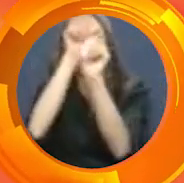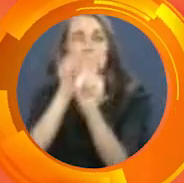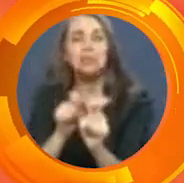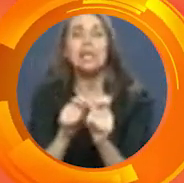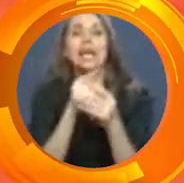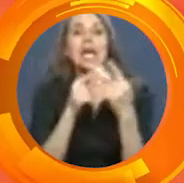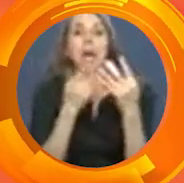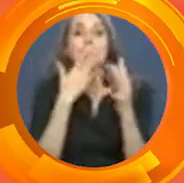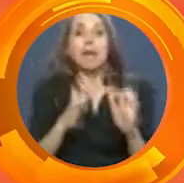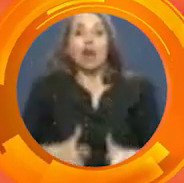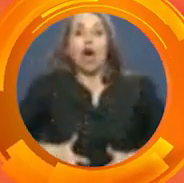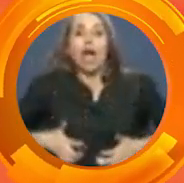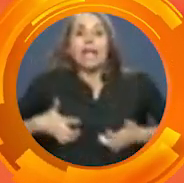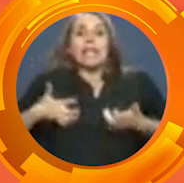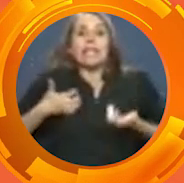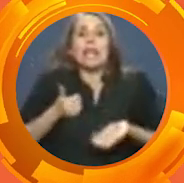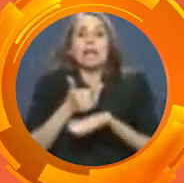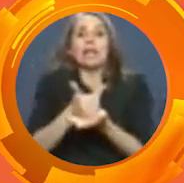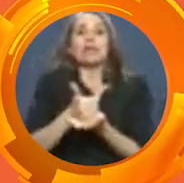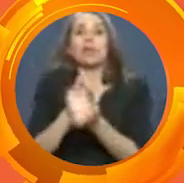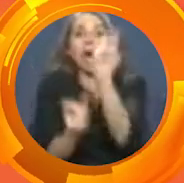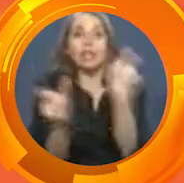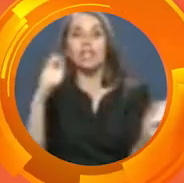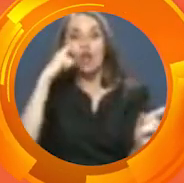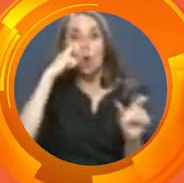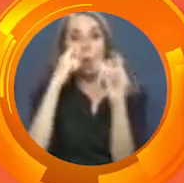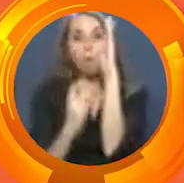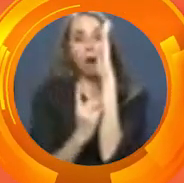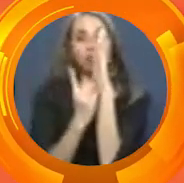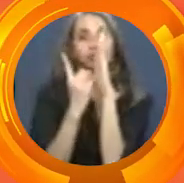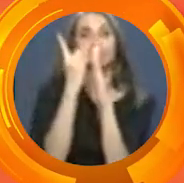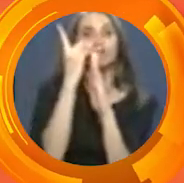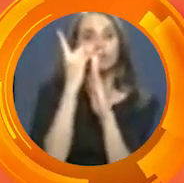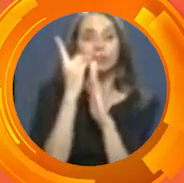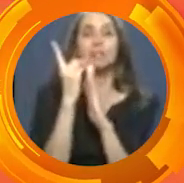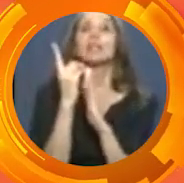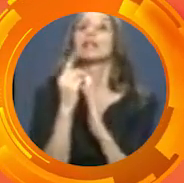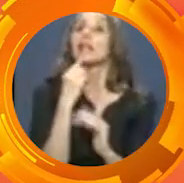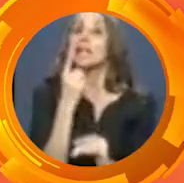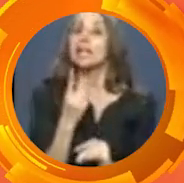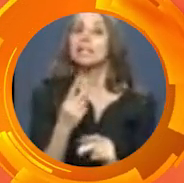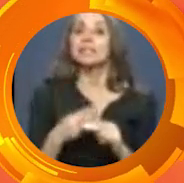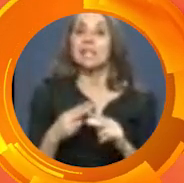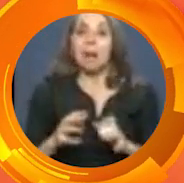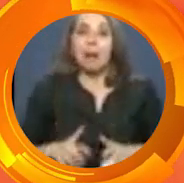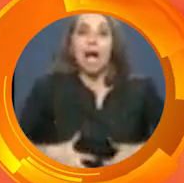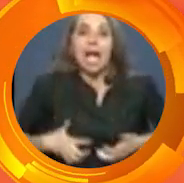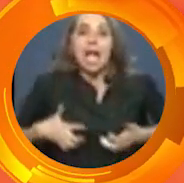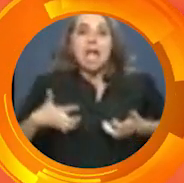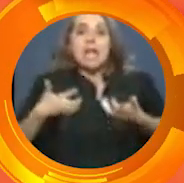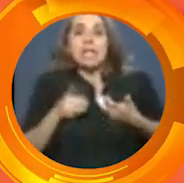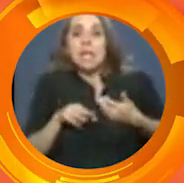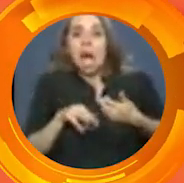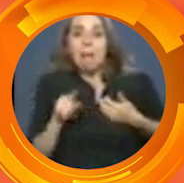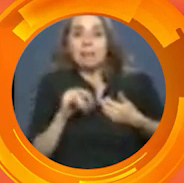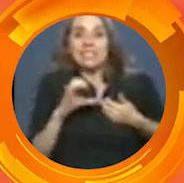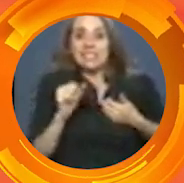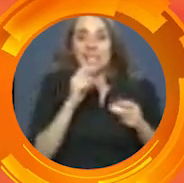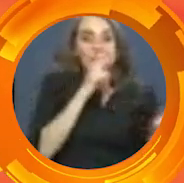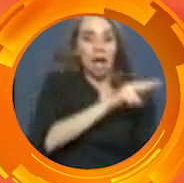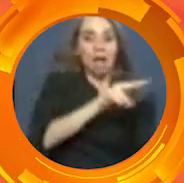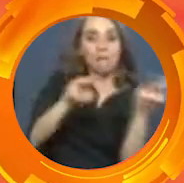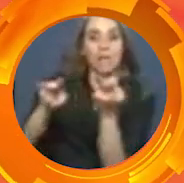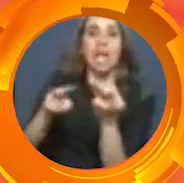intentan colaborar con la evolución humana. ¿Y qué decir de la energía mística que tiene la posibilidad de sospechar que la